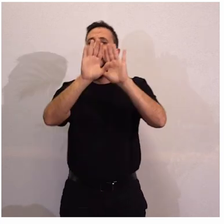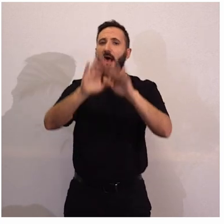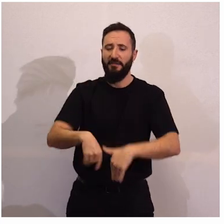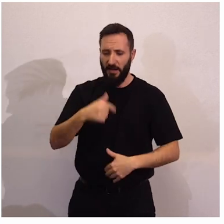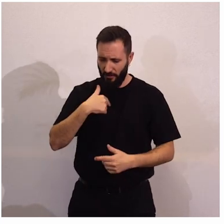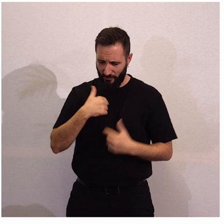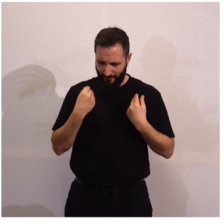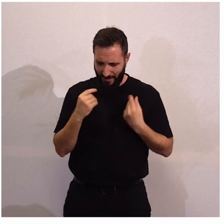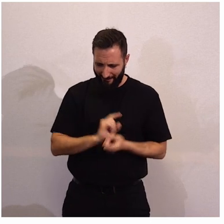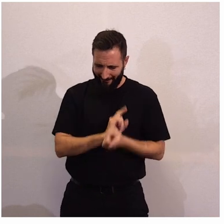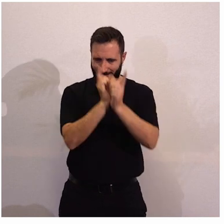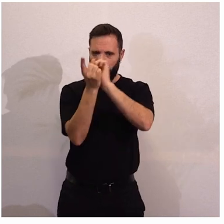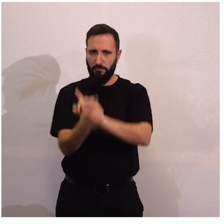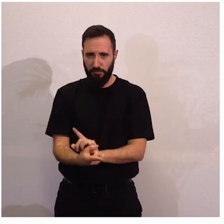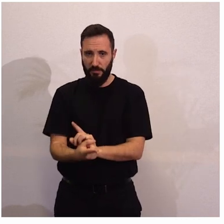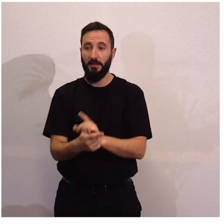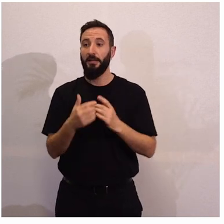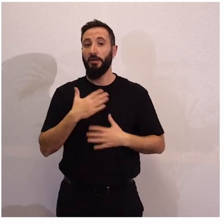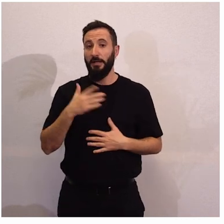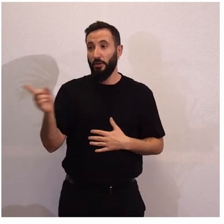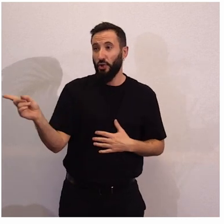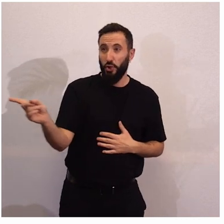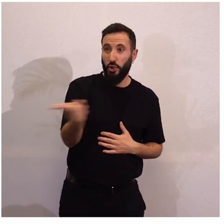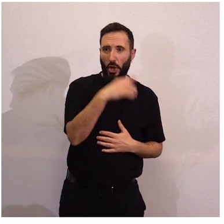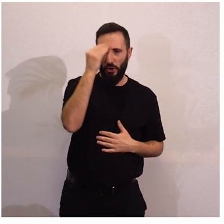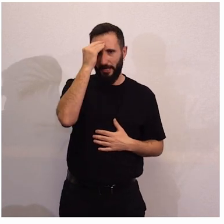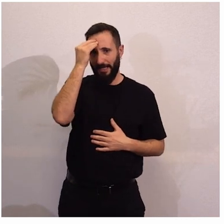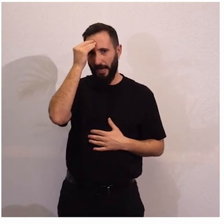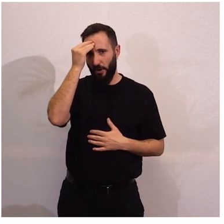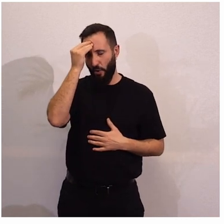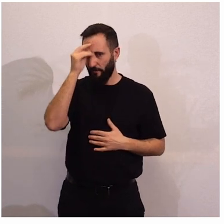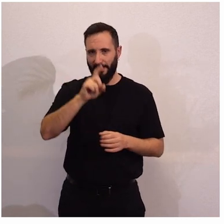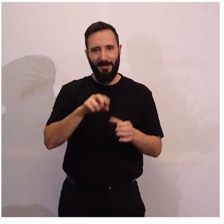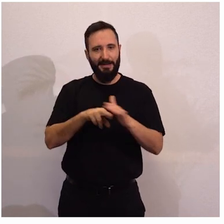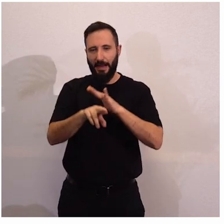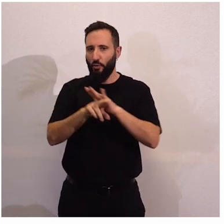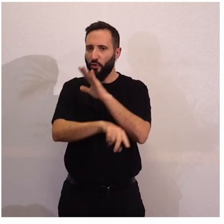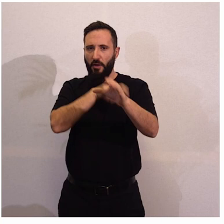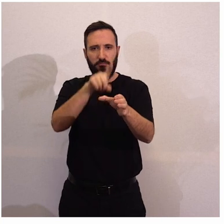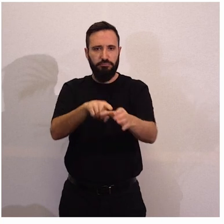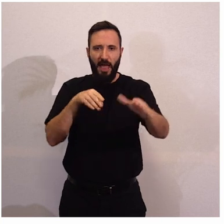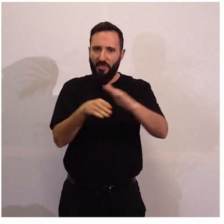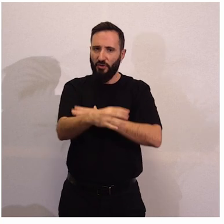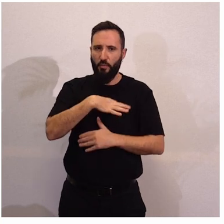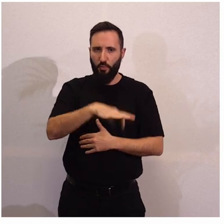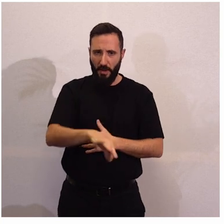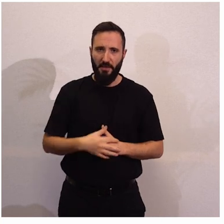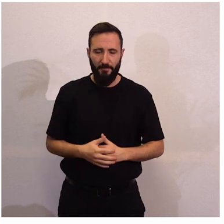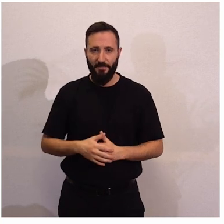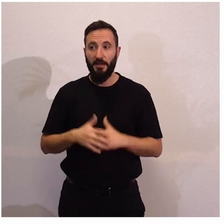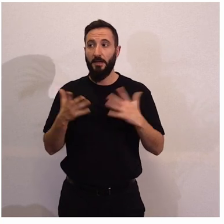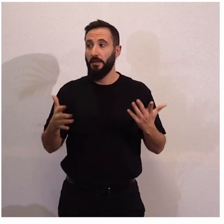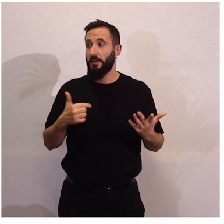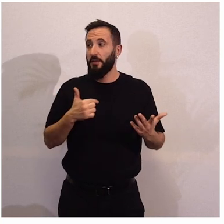otra. Quiero que todo el mundo pueda acceder a este recurso y que, y bueno, y